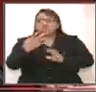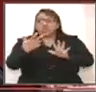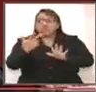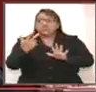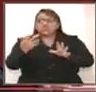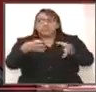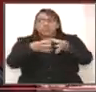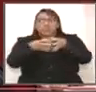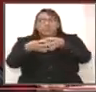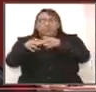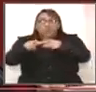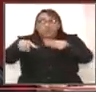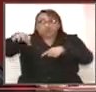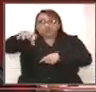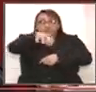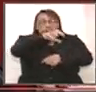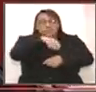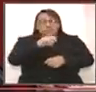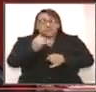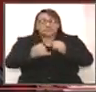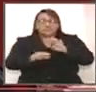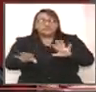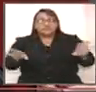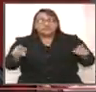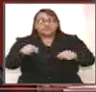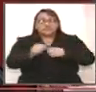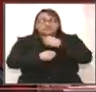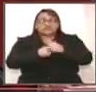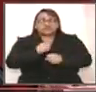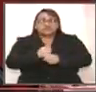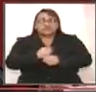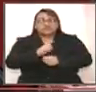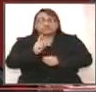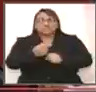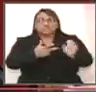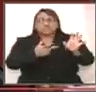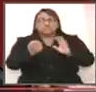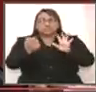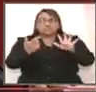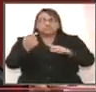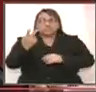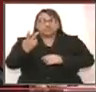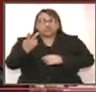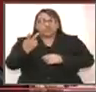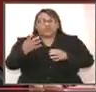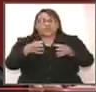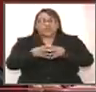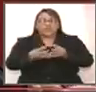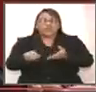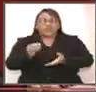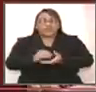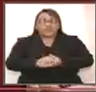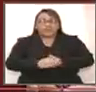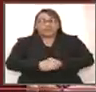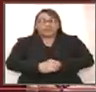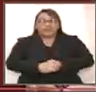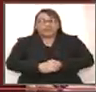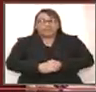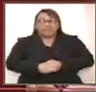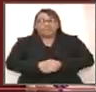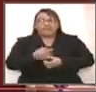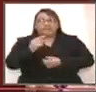5.148 unidades de albergue y se tiene proyectado culminar a finales de este año 1.872 unidades más. Para